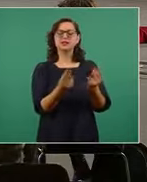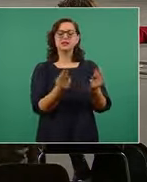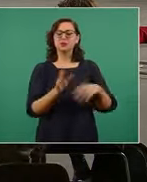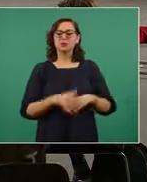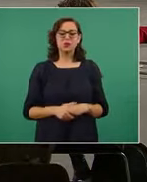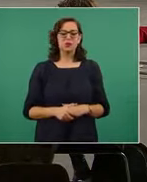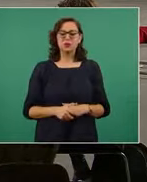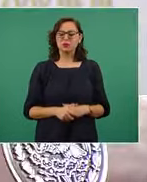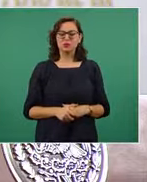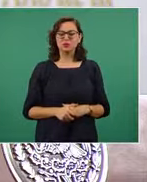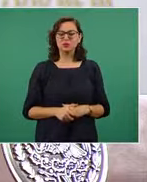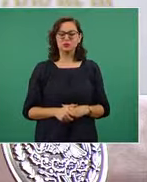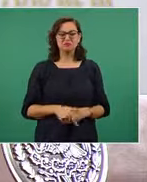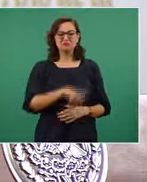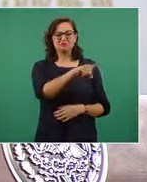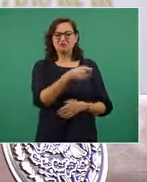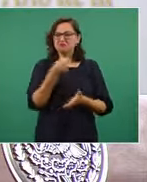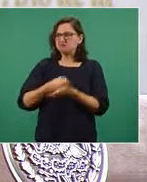nos